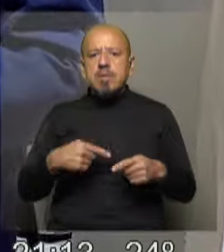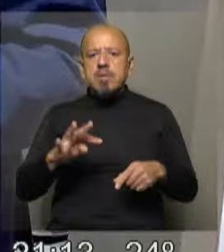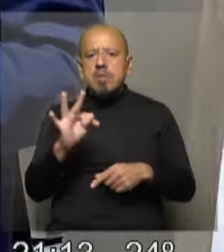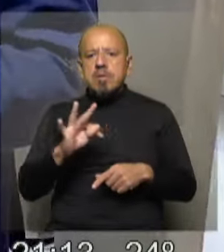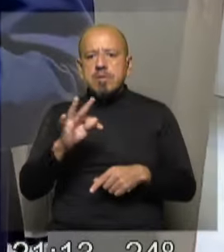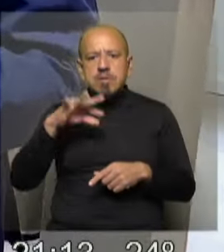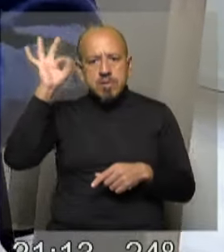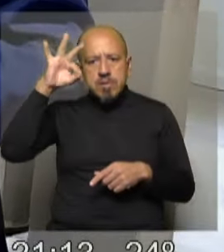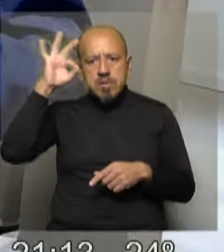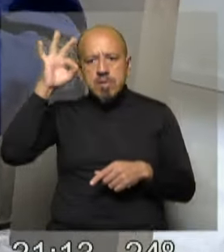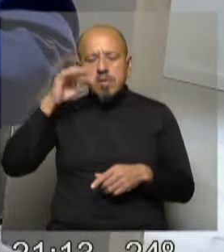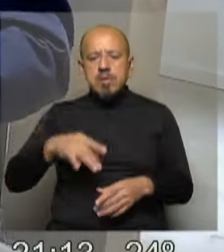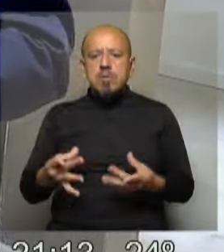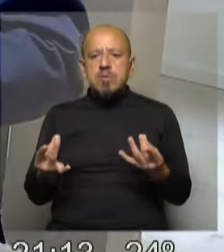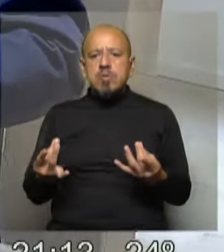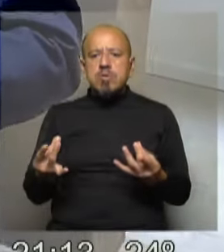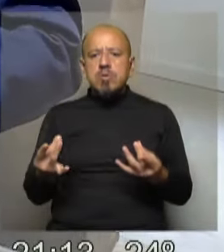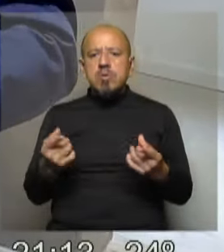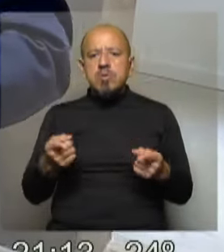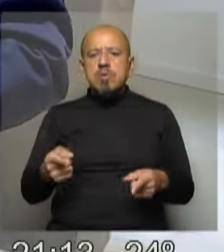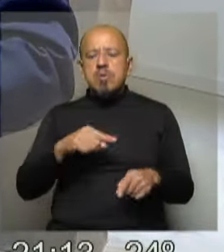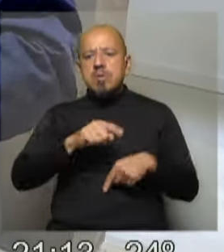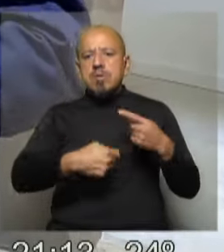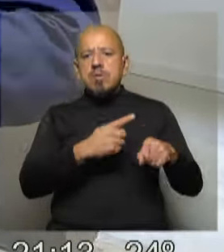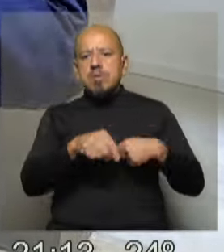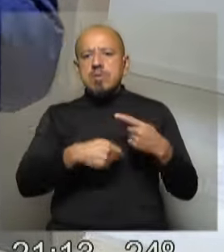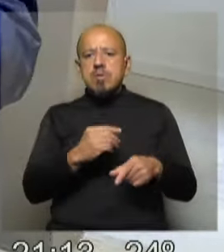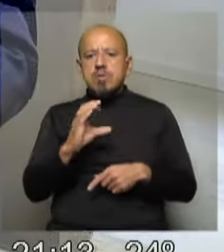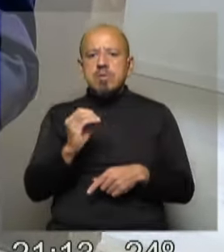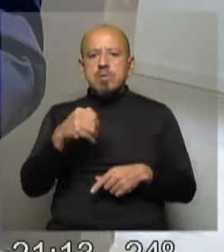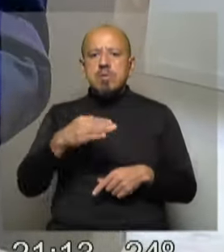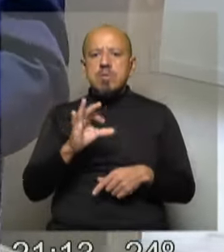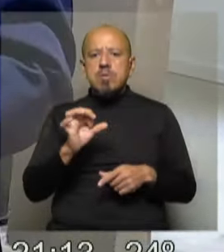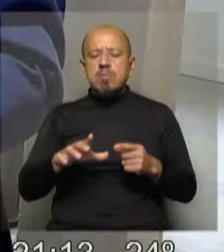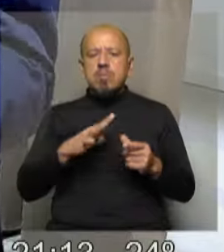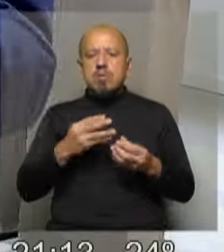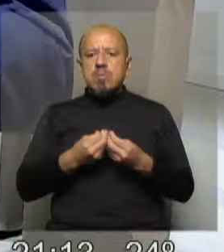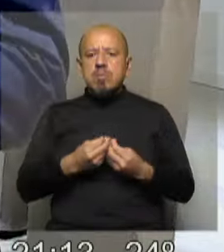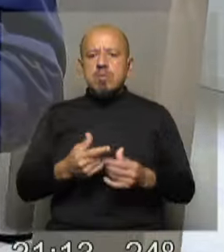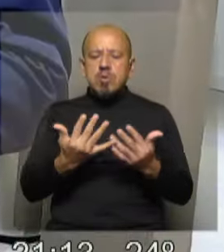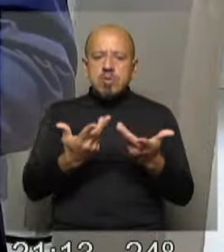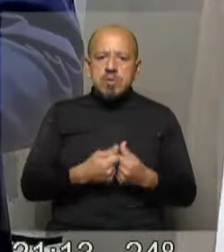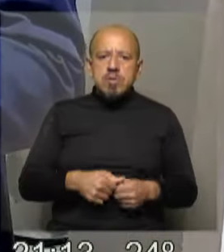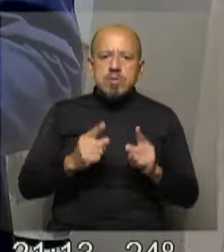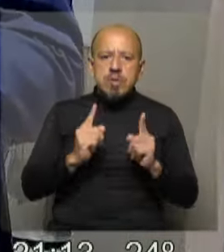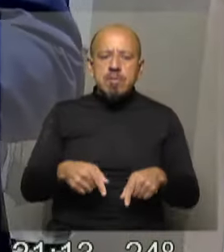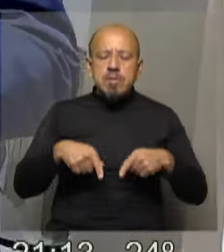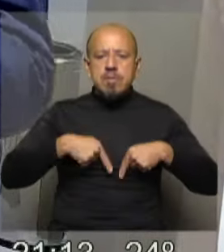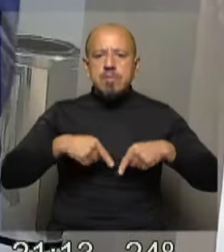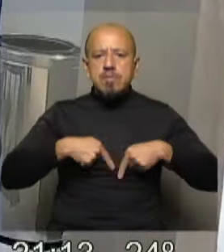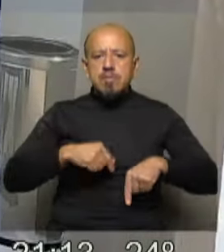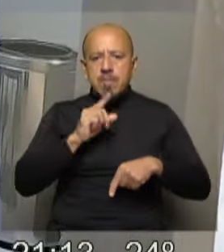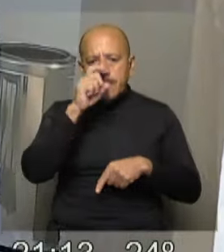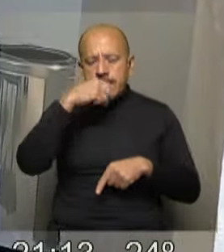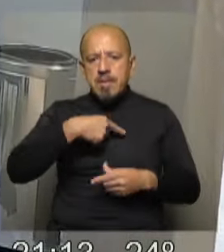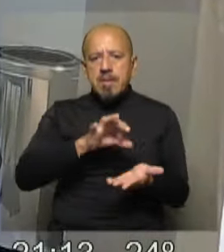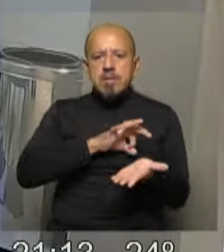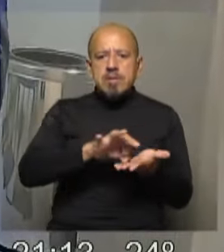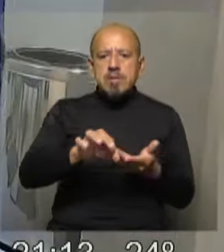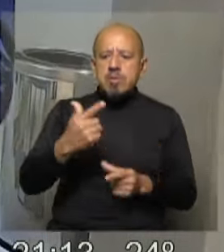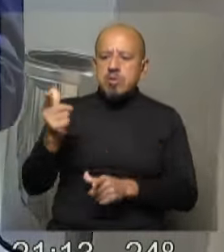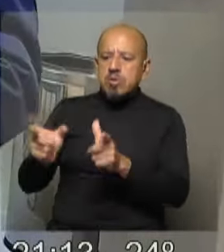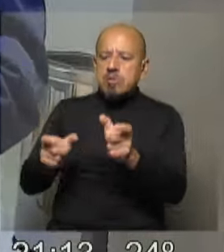de inglés, va a haber yoga, va a haber talleres de reciclaje, de compost, bueno, un montón de organizaciones, y también la Intendencia de Montevideo va a brindar acá servicios a la